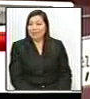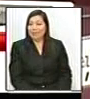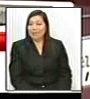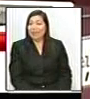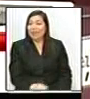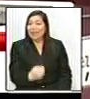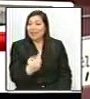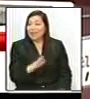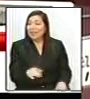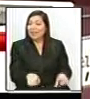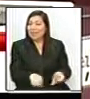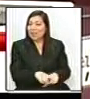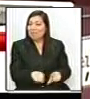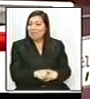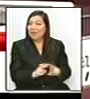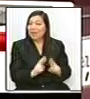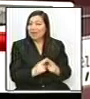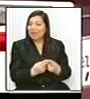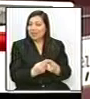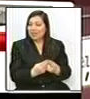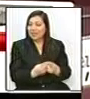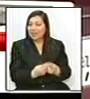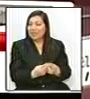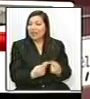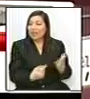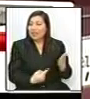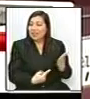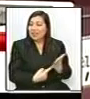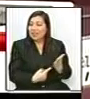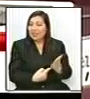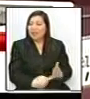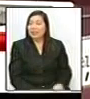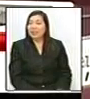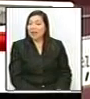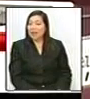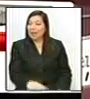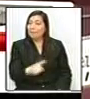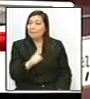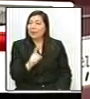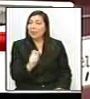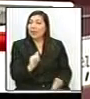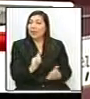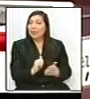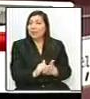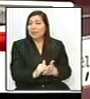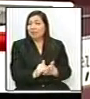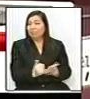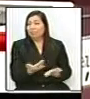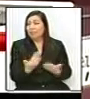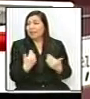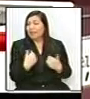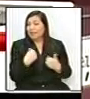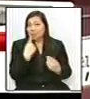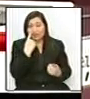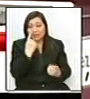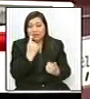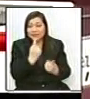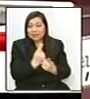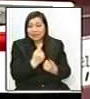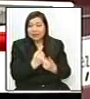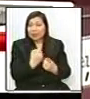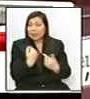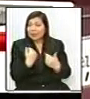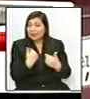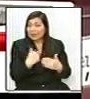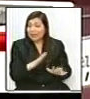ya también han convocado el expediente técnico. La pregunta es, para que la población tenga conocimiento, una